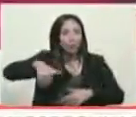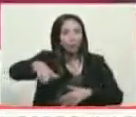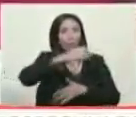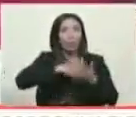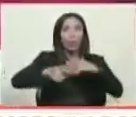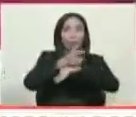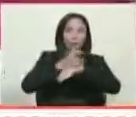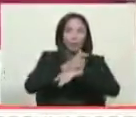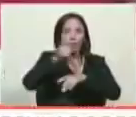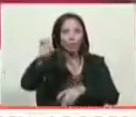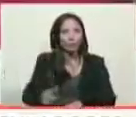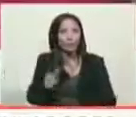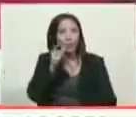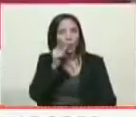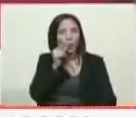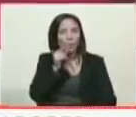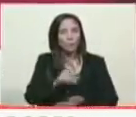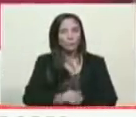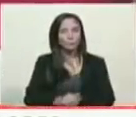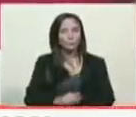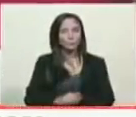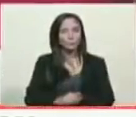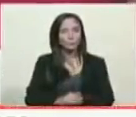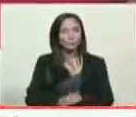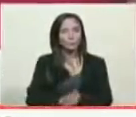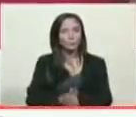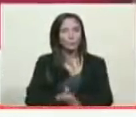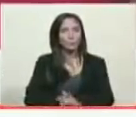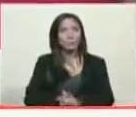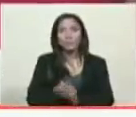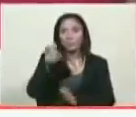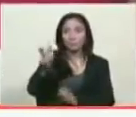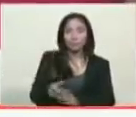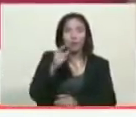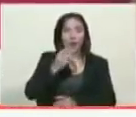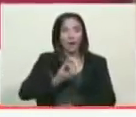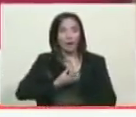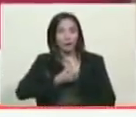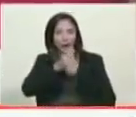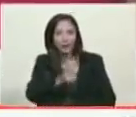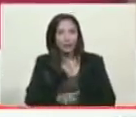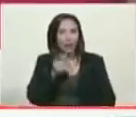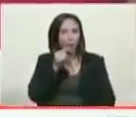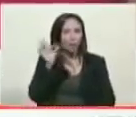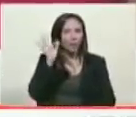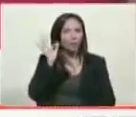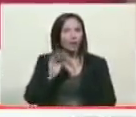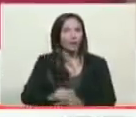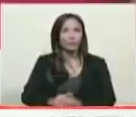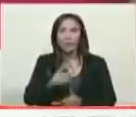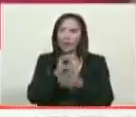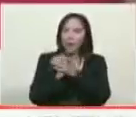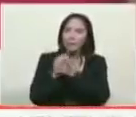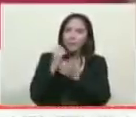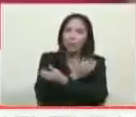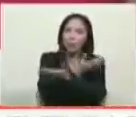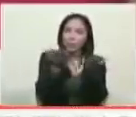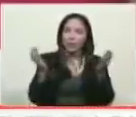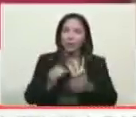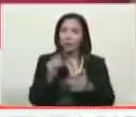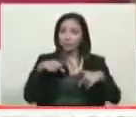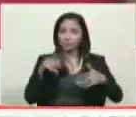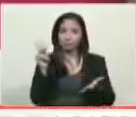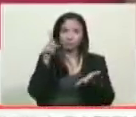hermano gobernador, Omar Prieto, hermanos alcaldes, alcaldesas, compañeros y compañeras que están